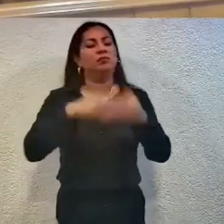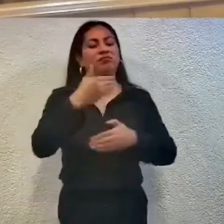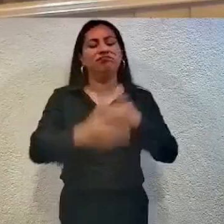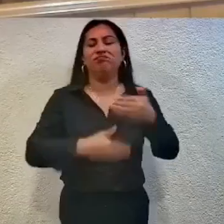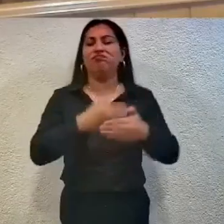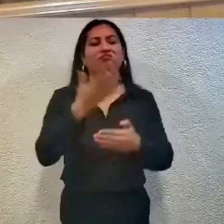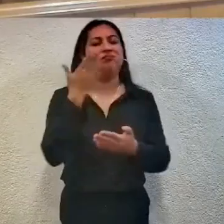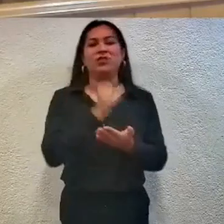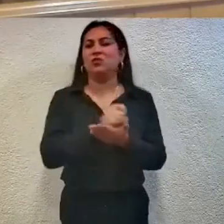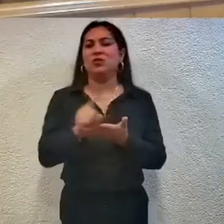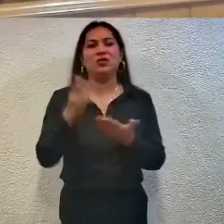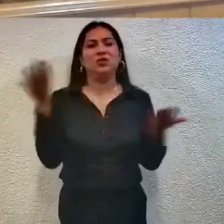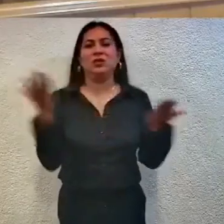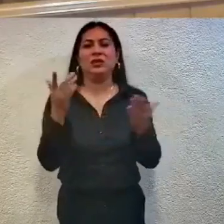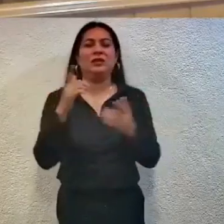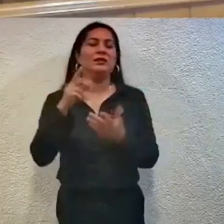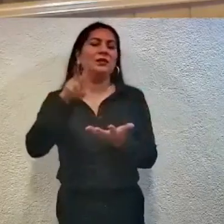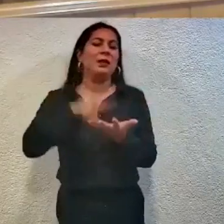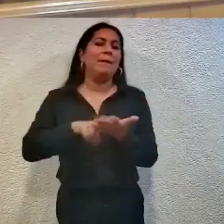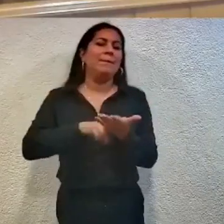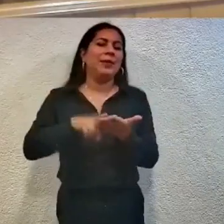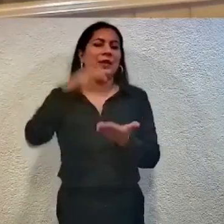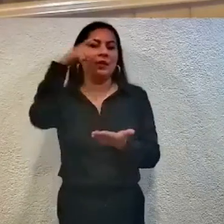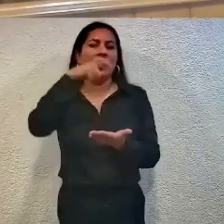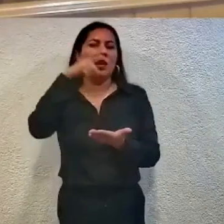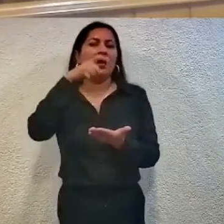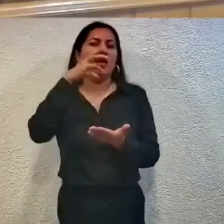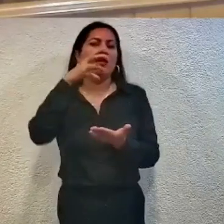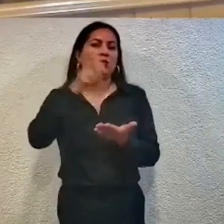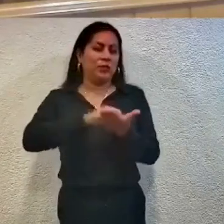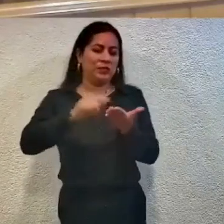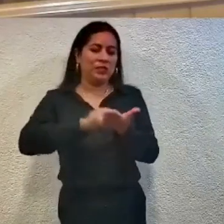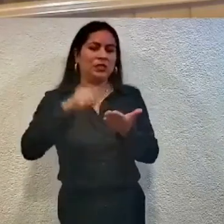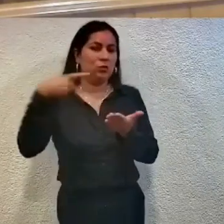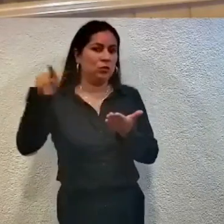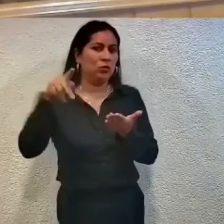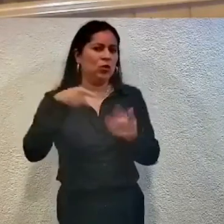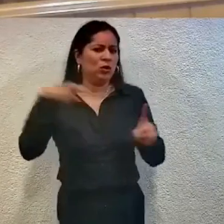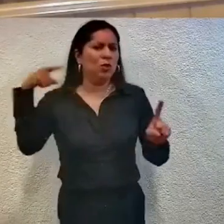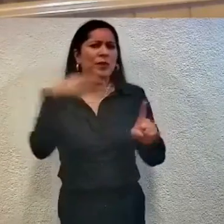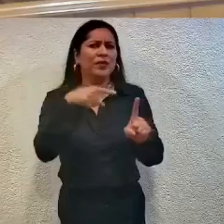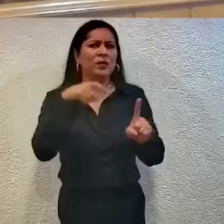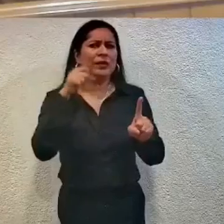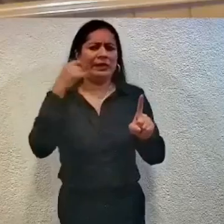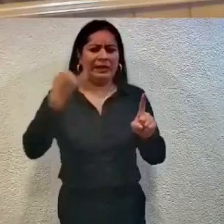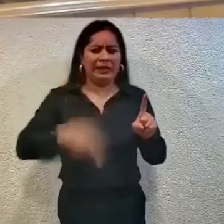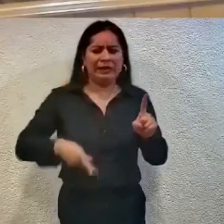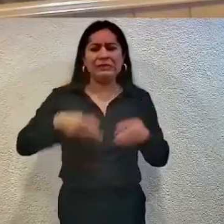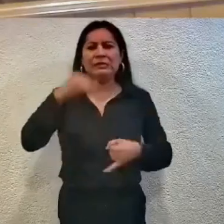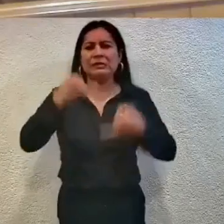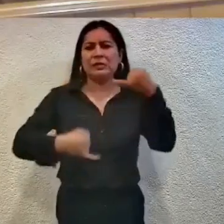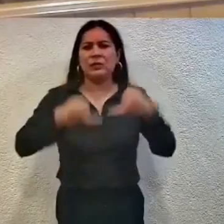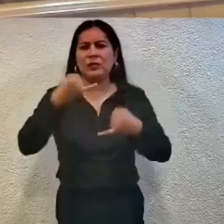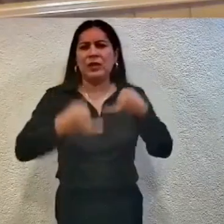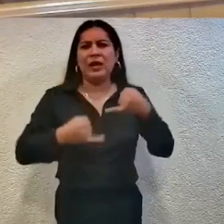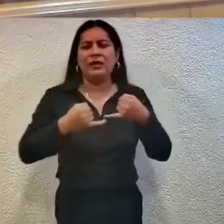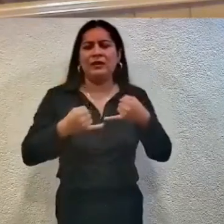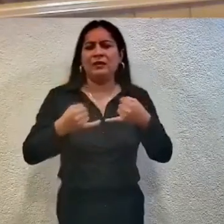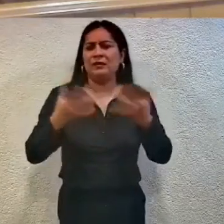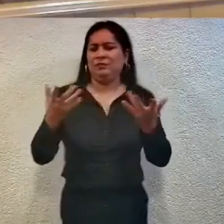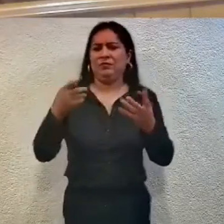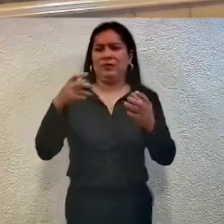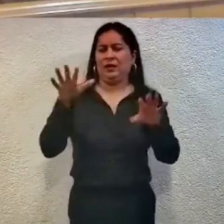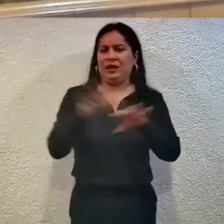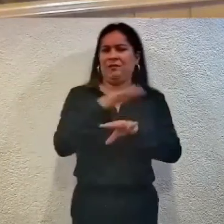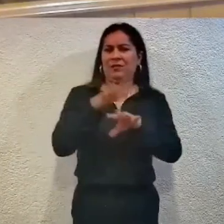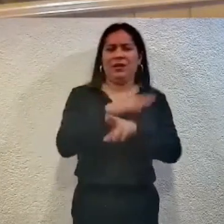la solicitud que realizó el Partido Verde en su escrito de tercería, con el objeto de que este tribunal, en plenitud de jurisdicción, corrigiera